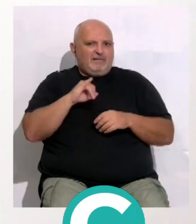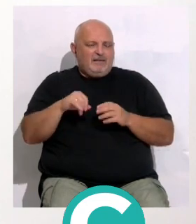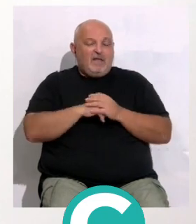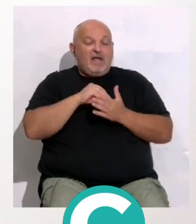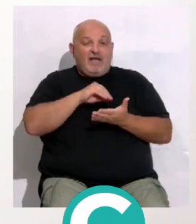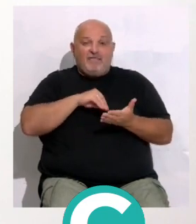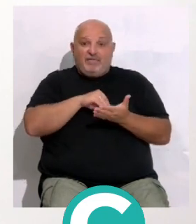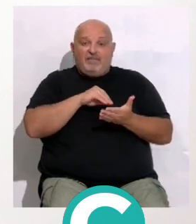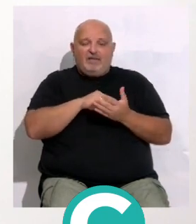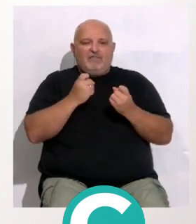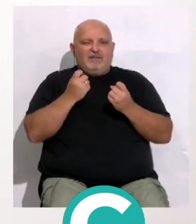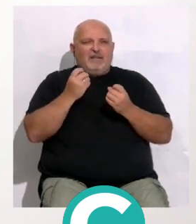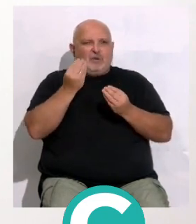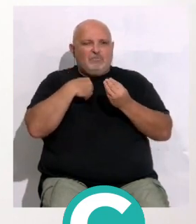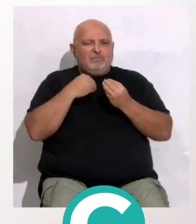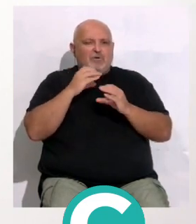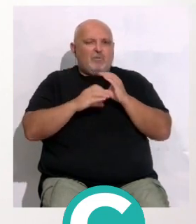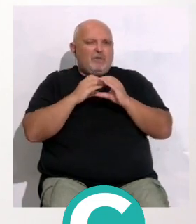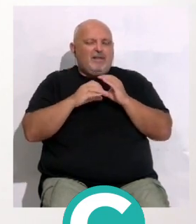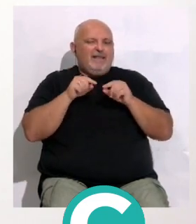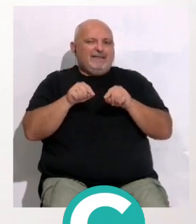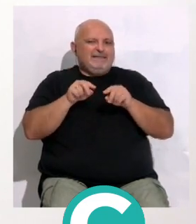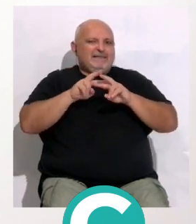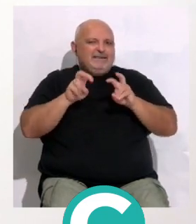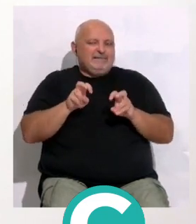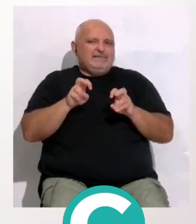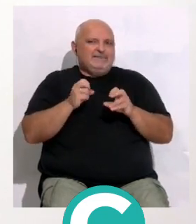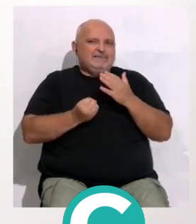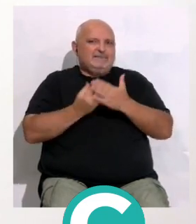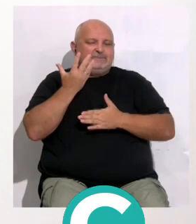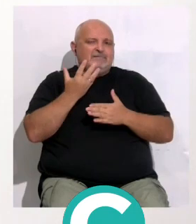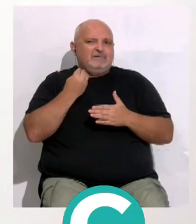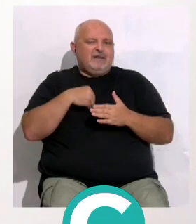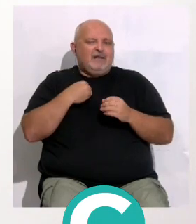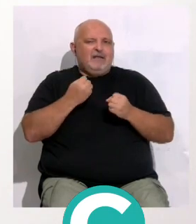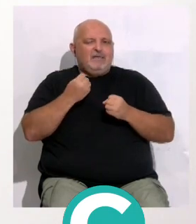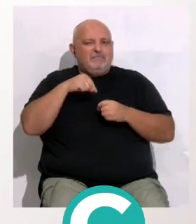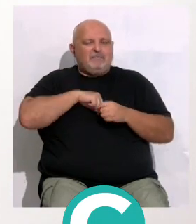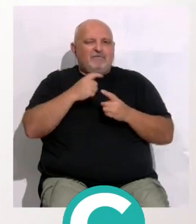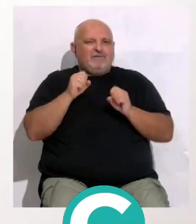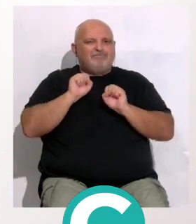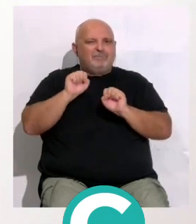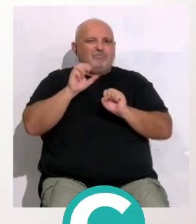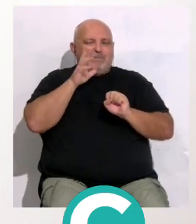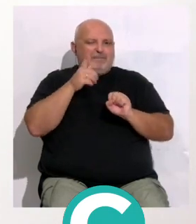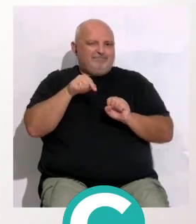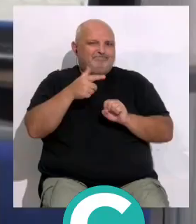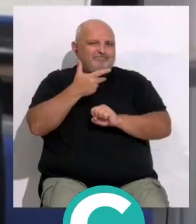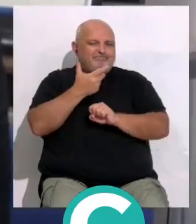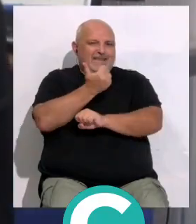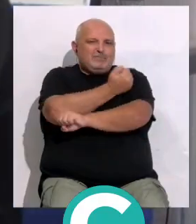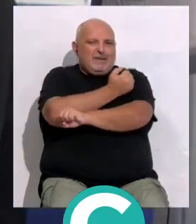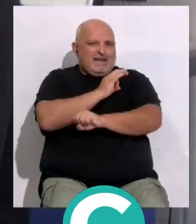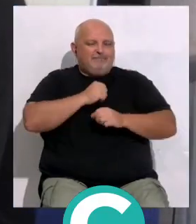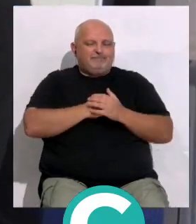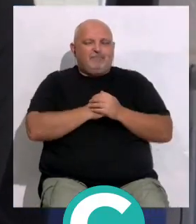muchas veces esa falta de comunicación entre órganos es lo que está desarrollando una resistencia a la insulina. La premisa del trabajo de